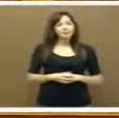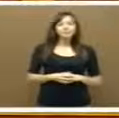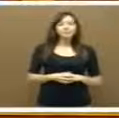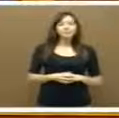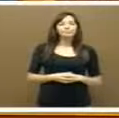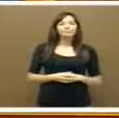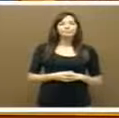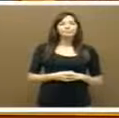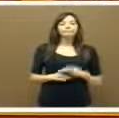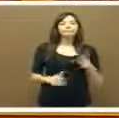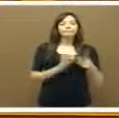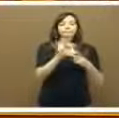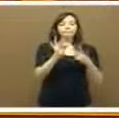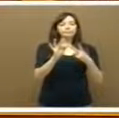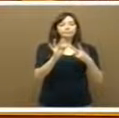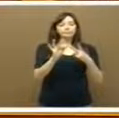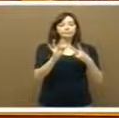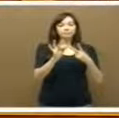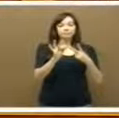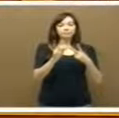en segundo lugar,